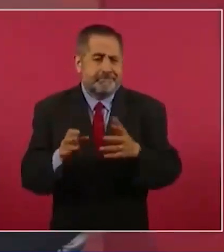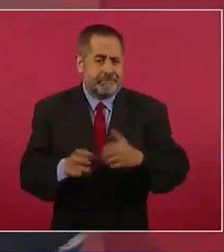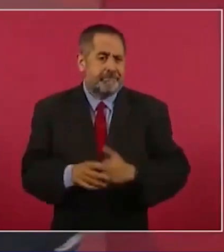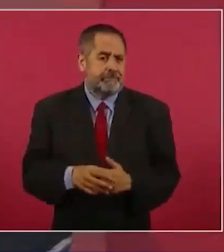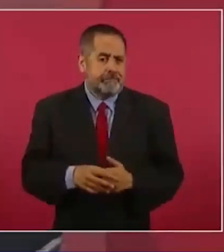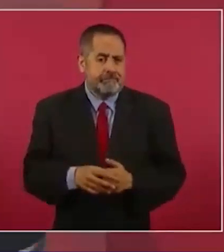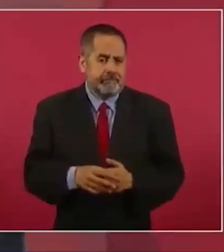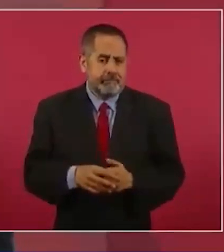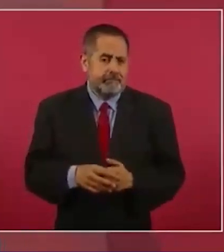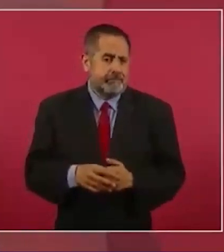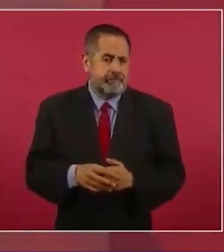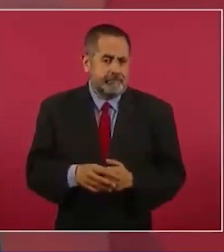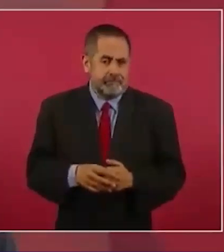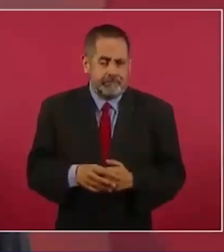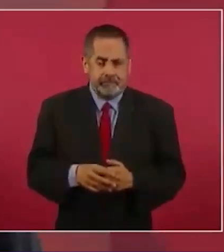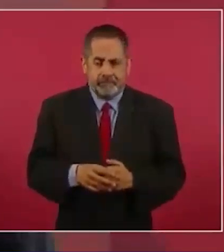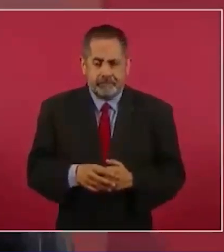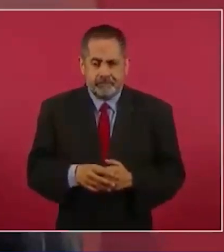Creo que